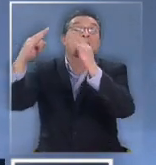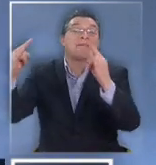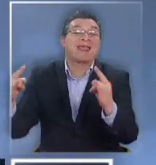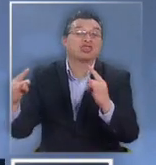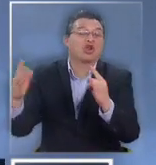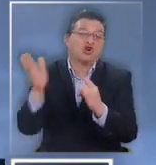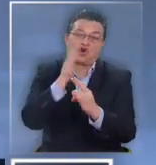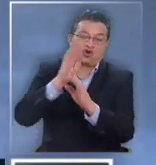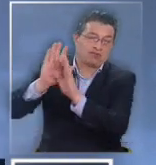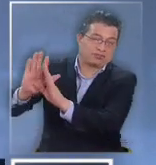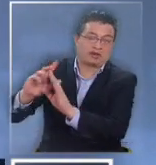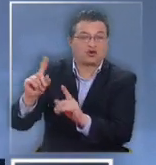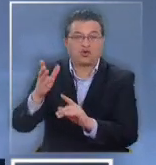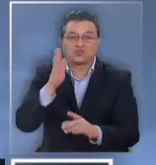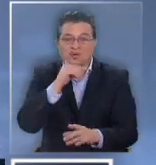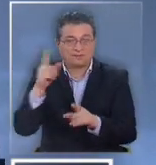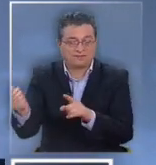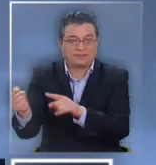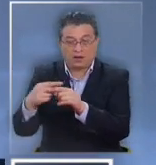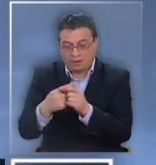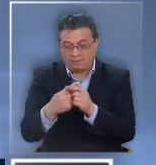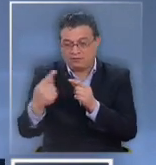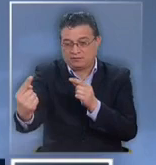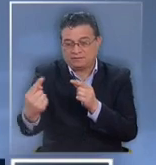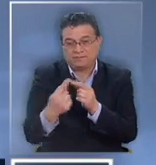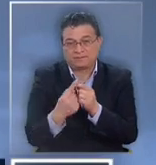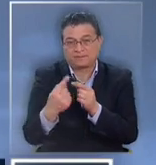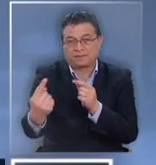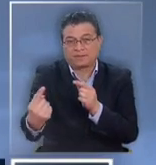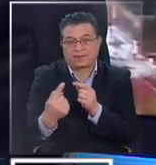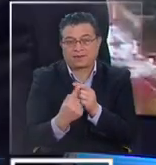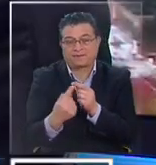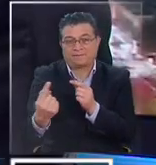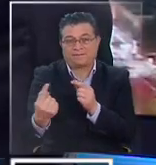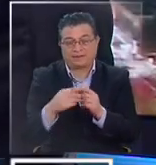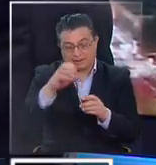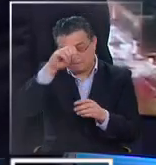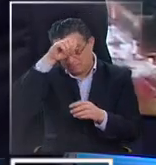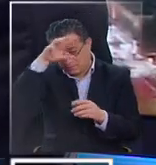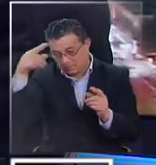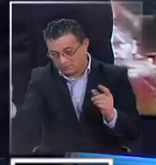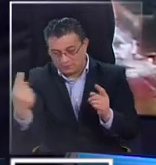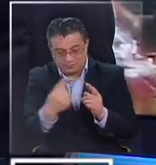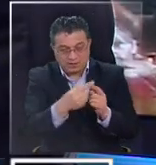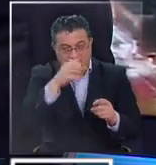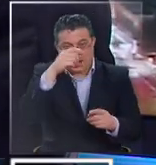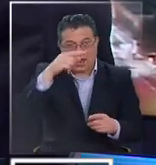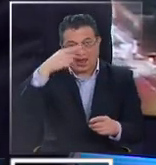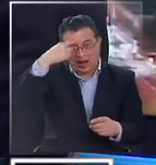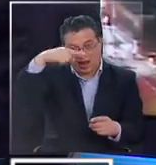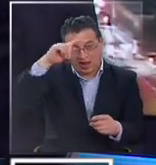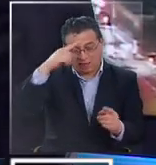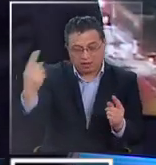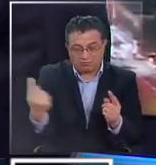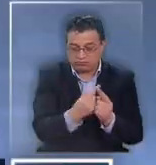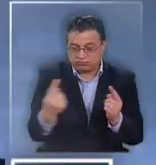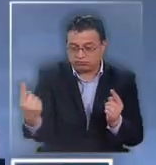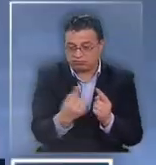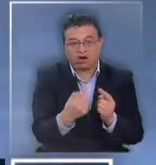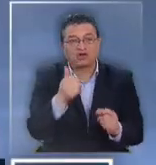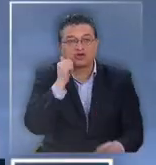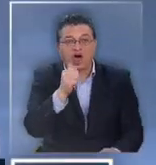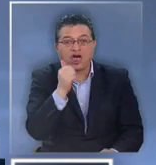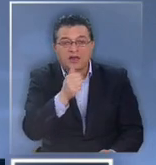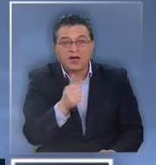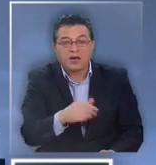entonces la gente va y se desplazan de la mina a calama todos los días y naturalmente que es